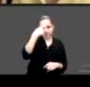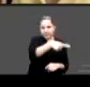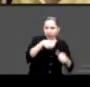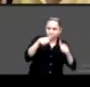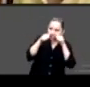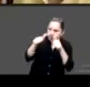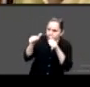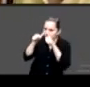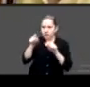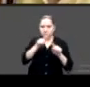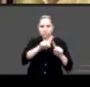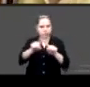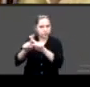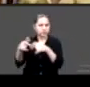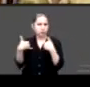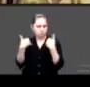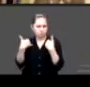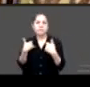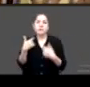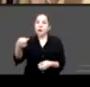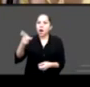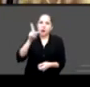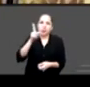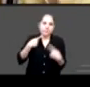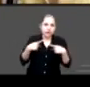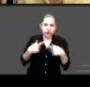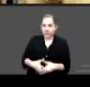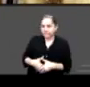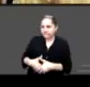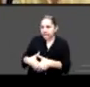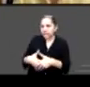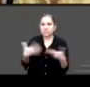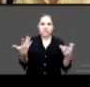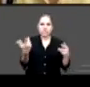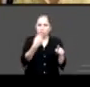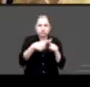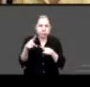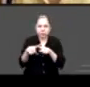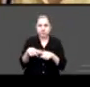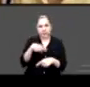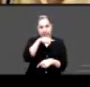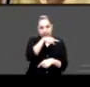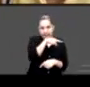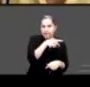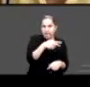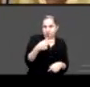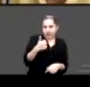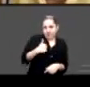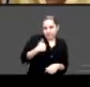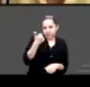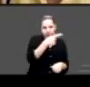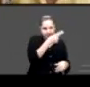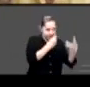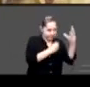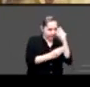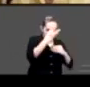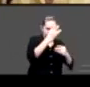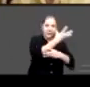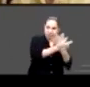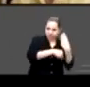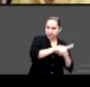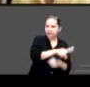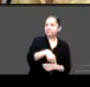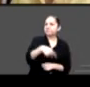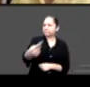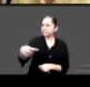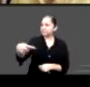y ofertan todo un paquete básico de servicios. Entonces, si ves, ese es el recurso ahorita más importante que nosotros tenemos, que podemos ofrecer. Hace rato no